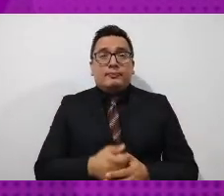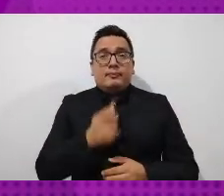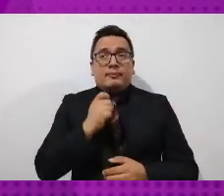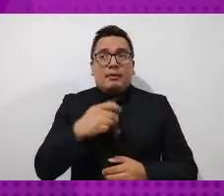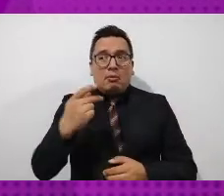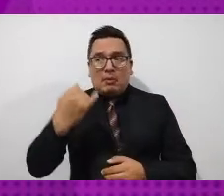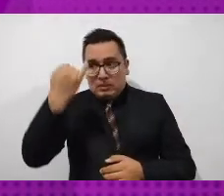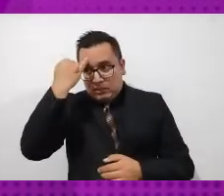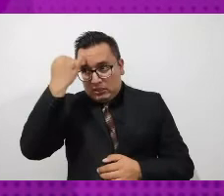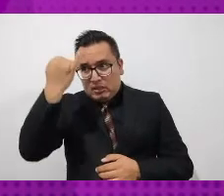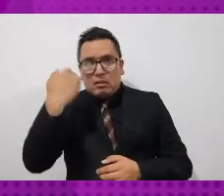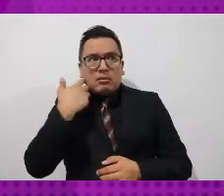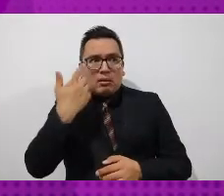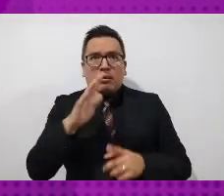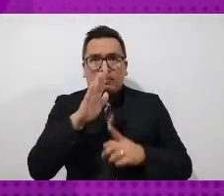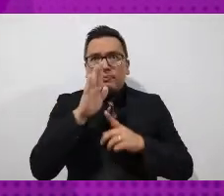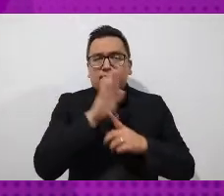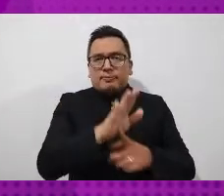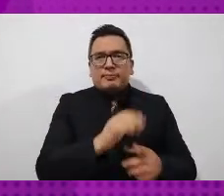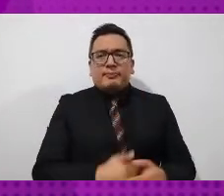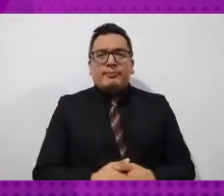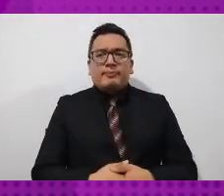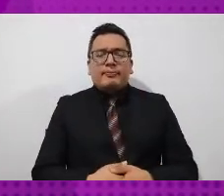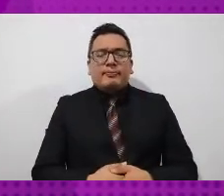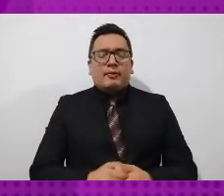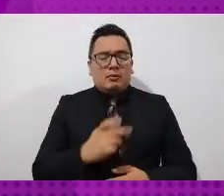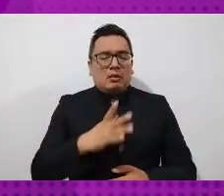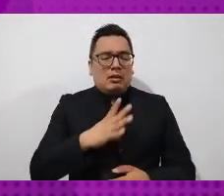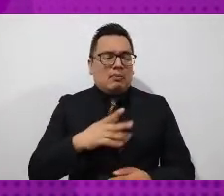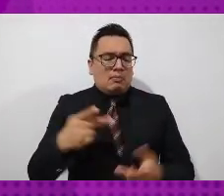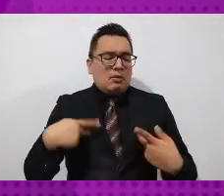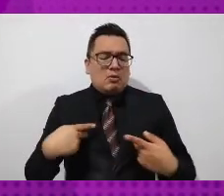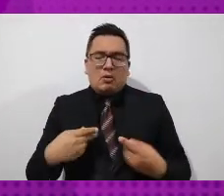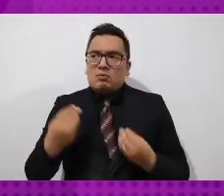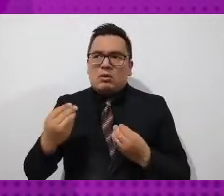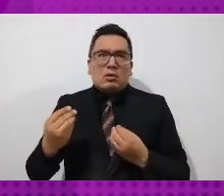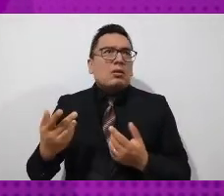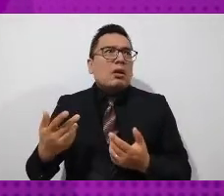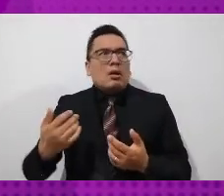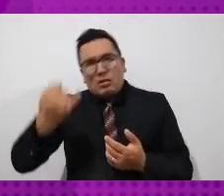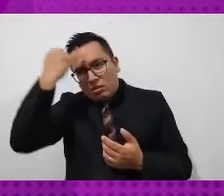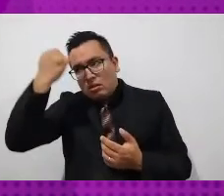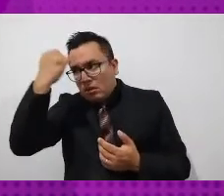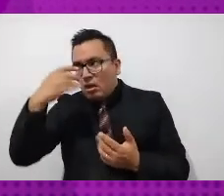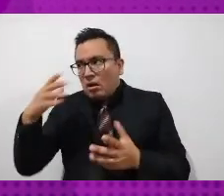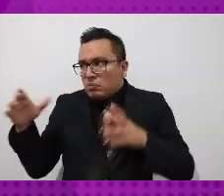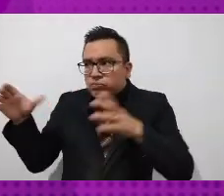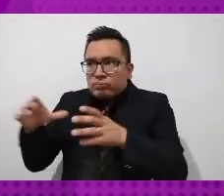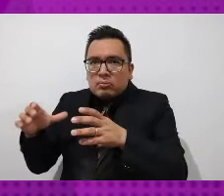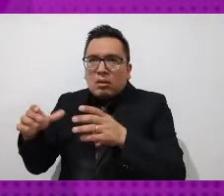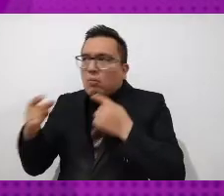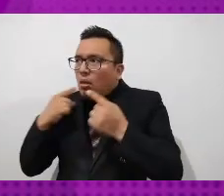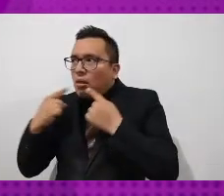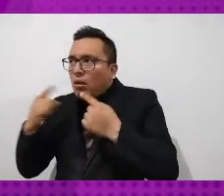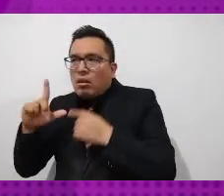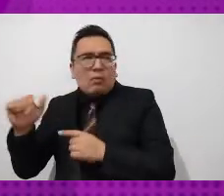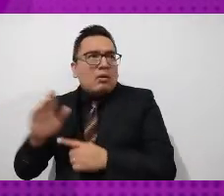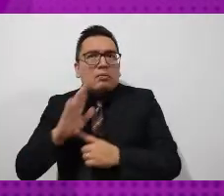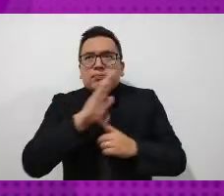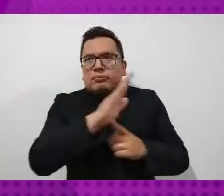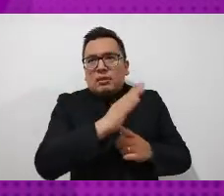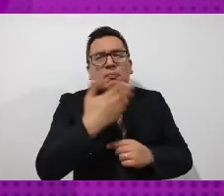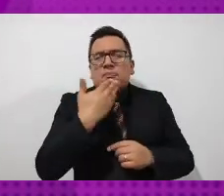su iniciativa vaya debidamente suscrita por un número importante de ciudadanas, de ciudadanos. Bueno, es